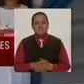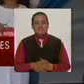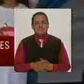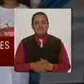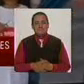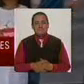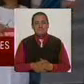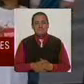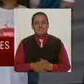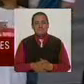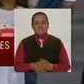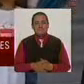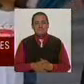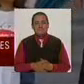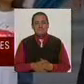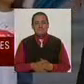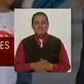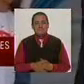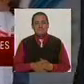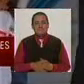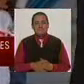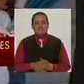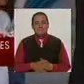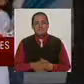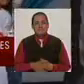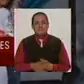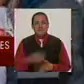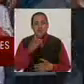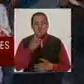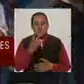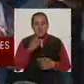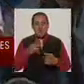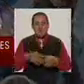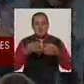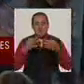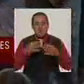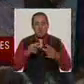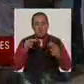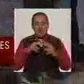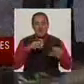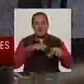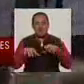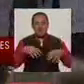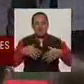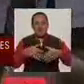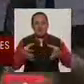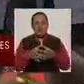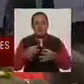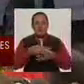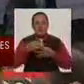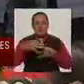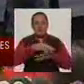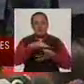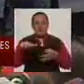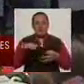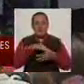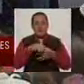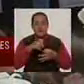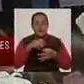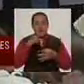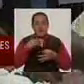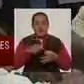Entonces, un enlace en vivo que realizamos desde la provincia de Condorcanqui, en la